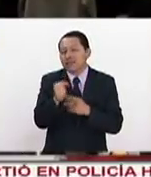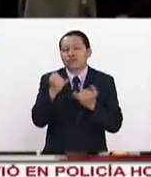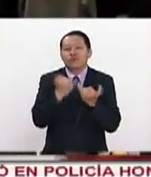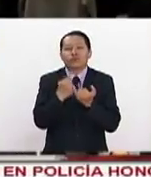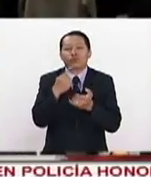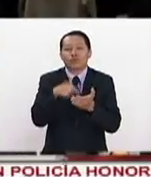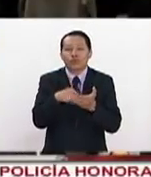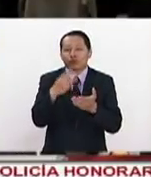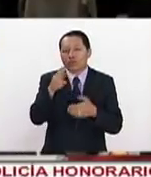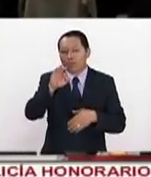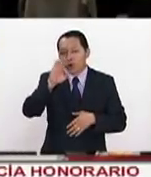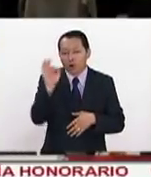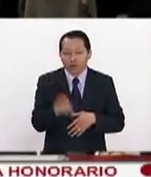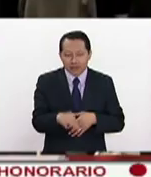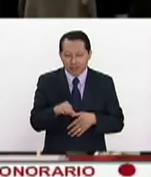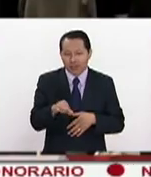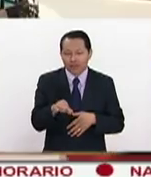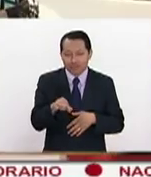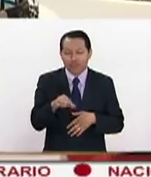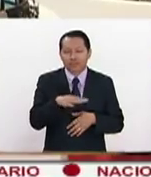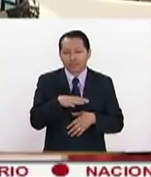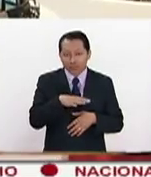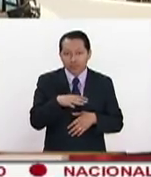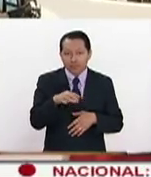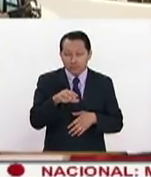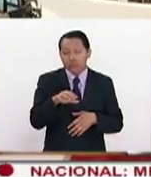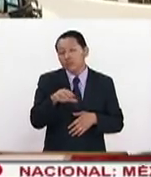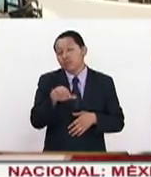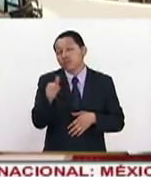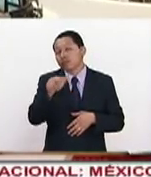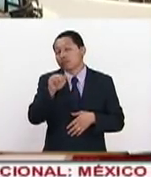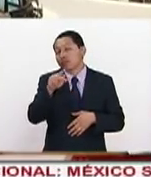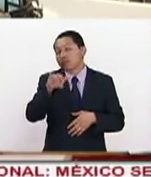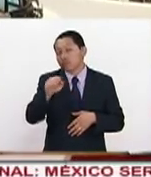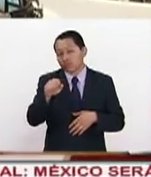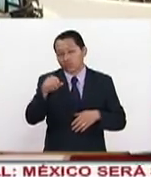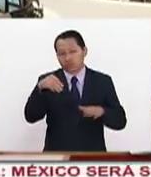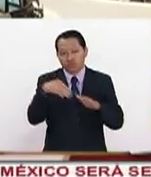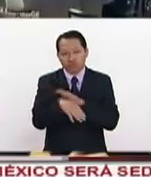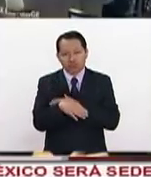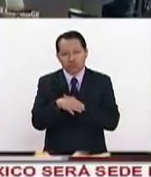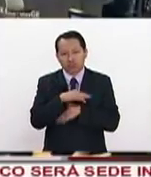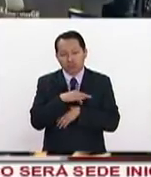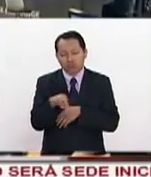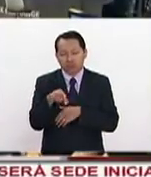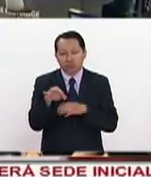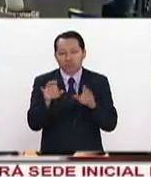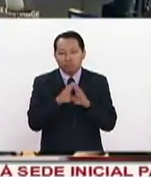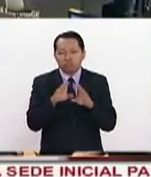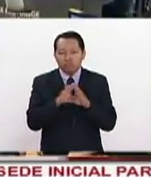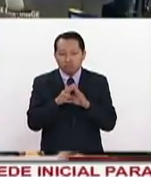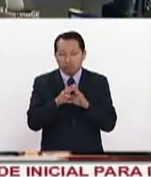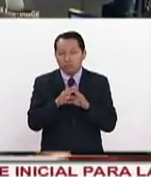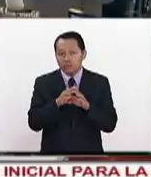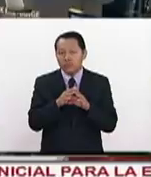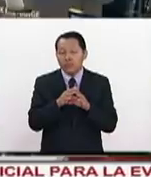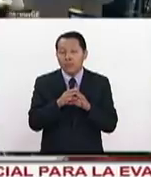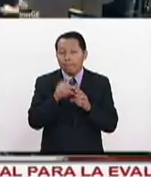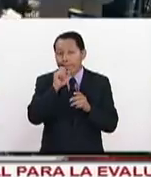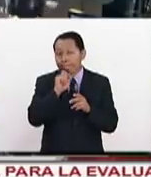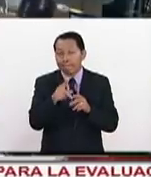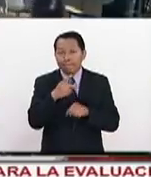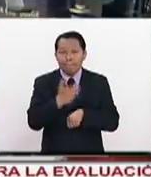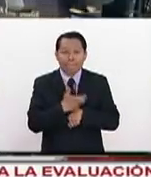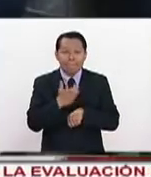de 1.3%. El Nikkei cerró con un descenso en el comportamiento.